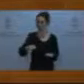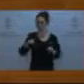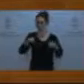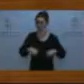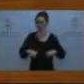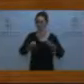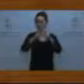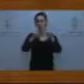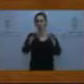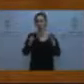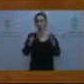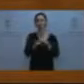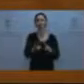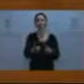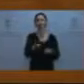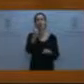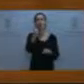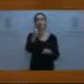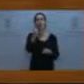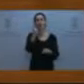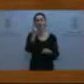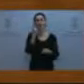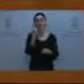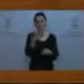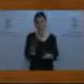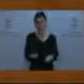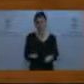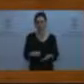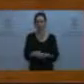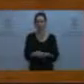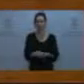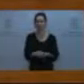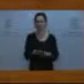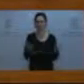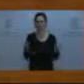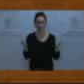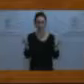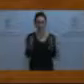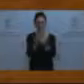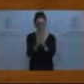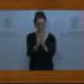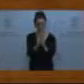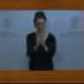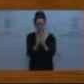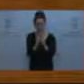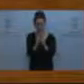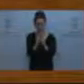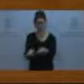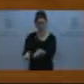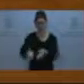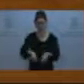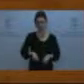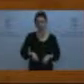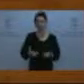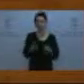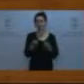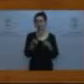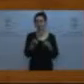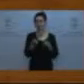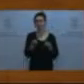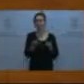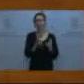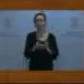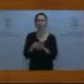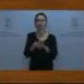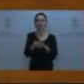una comunidad autónoma uniprovincial, se reduce considerablemente el número de posibles adoptados. En lo que tiene que ver con el